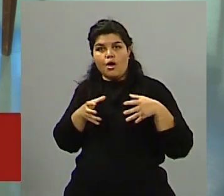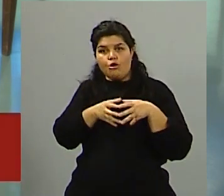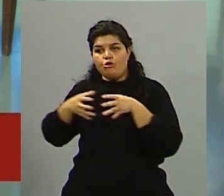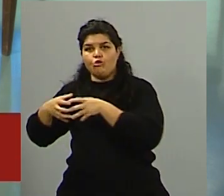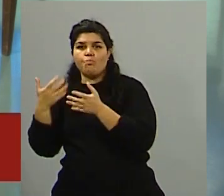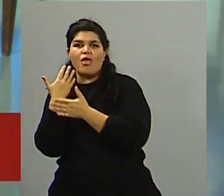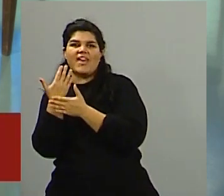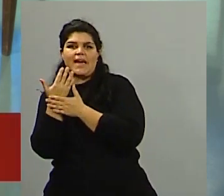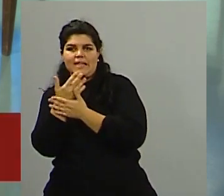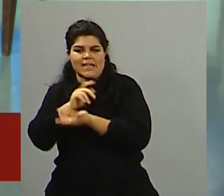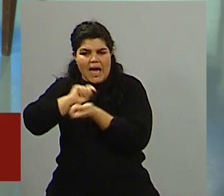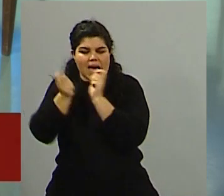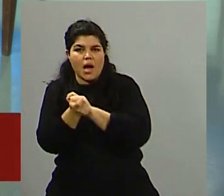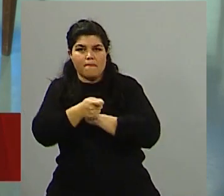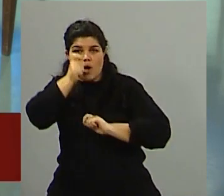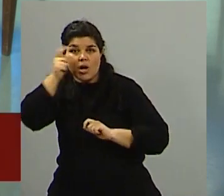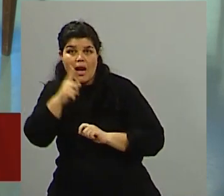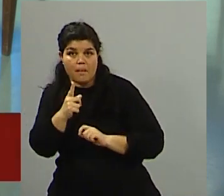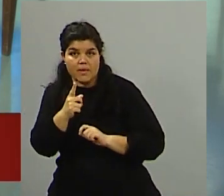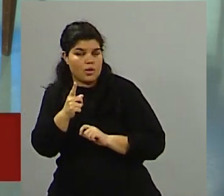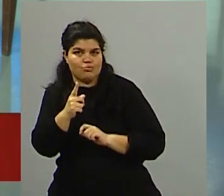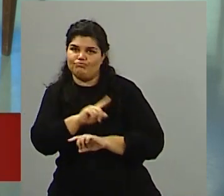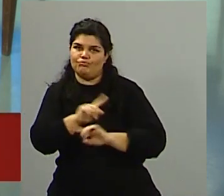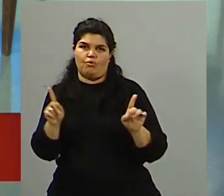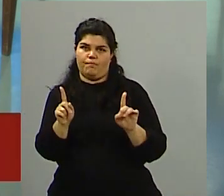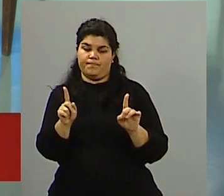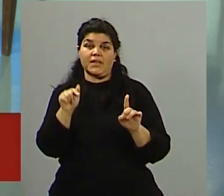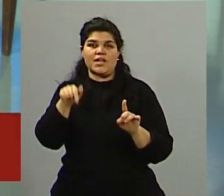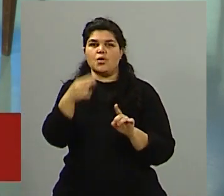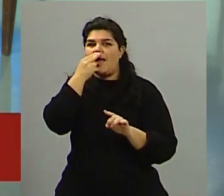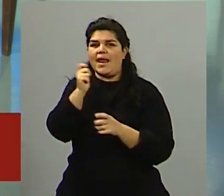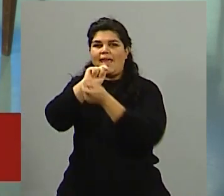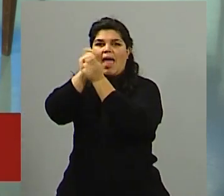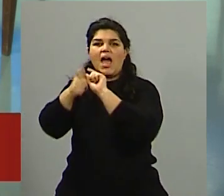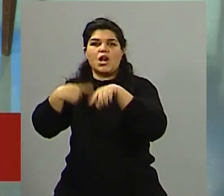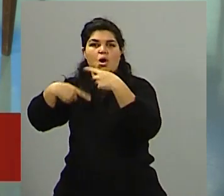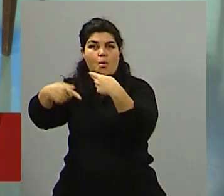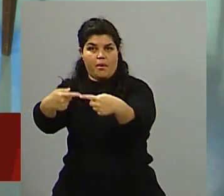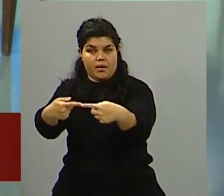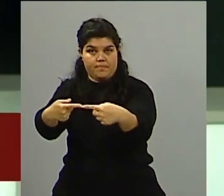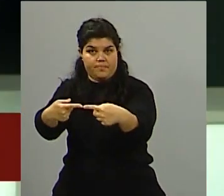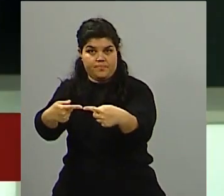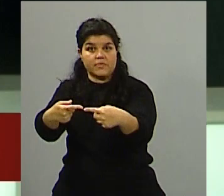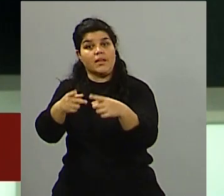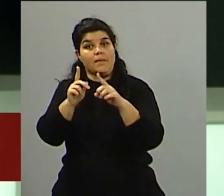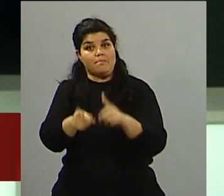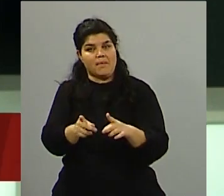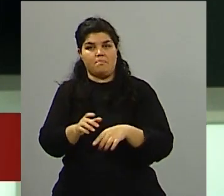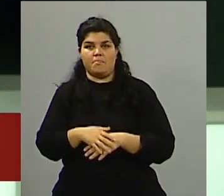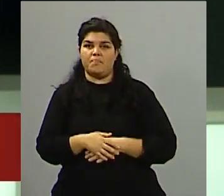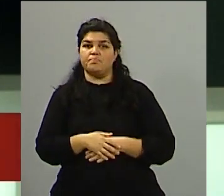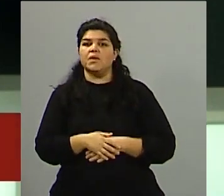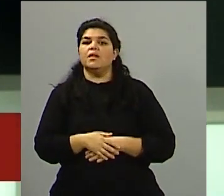respecto a la conversión a energías renovables. Y si ganan los moderados, bueno, esto le permite tener un marco de un poquito más de